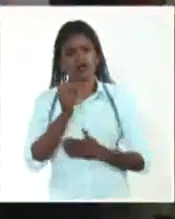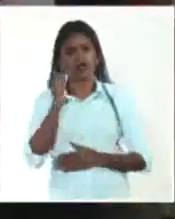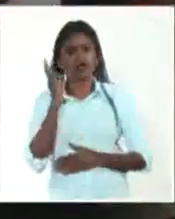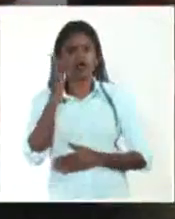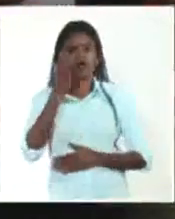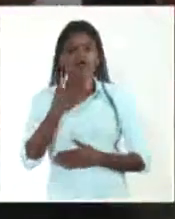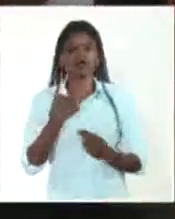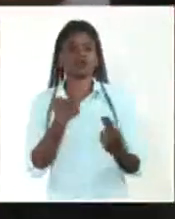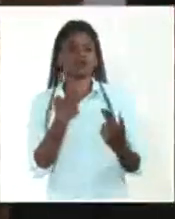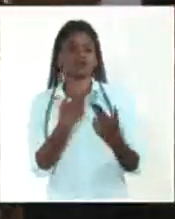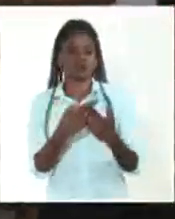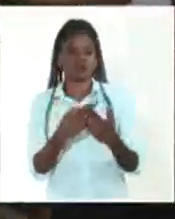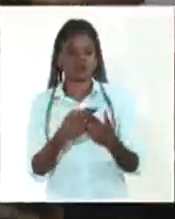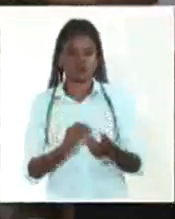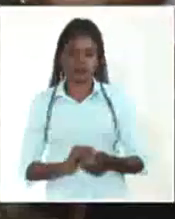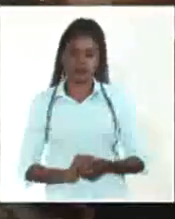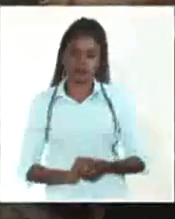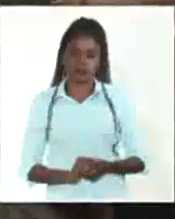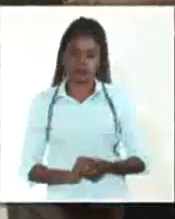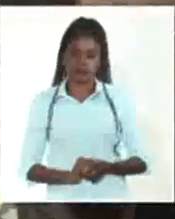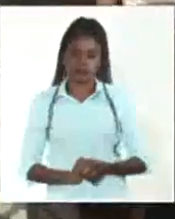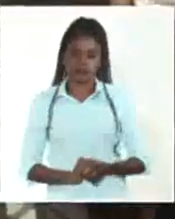y confianza.